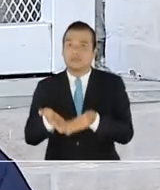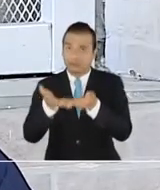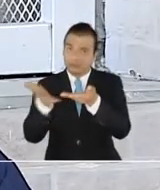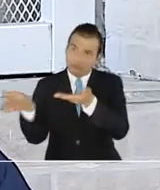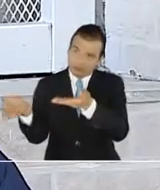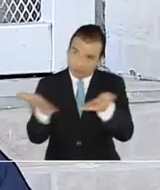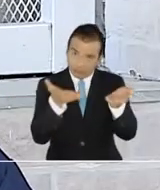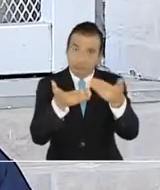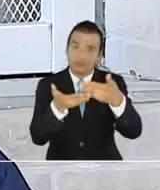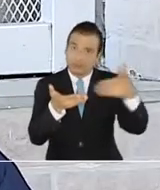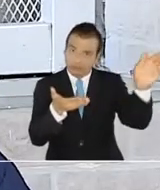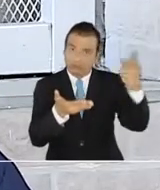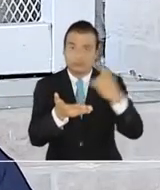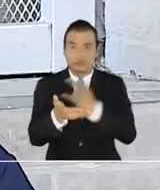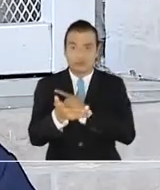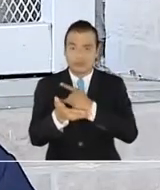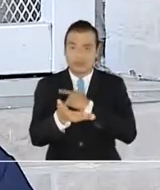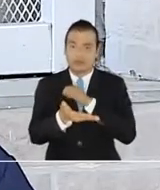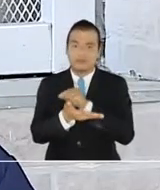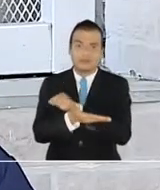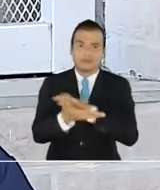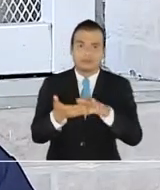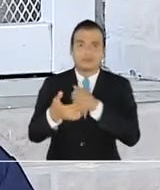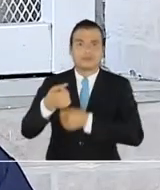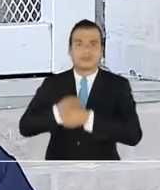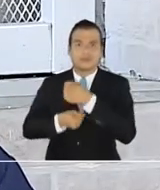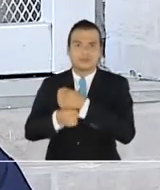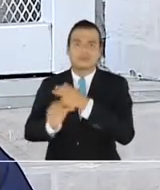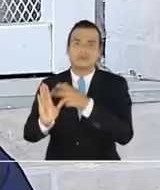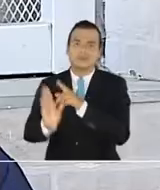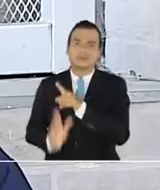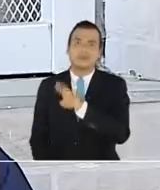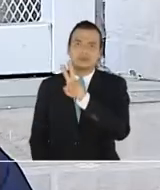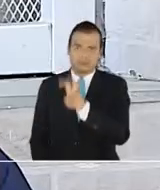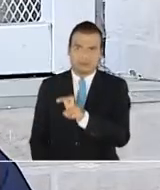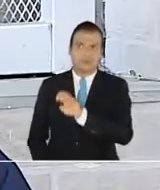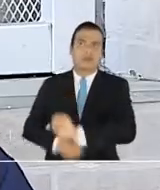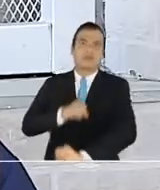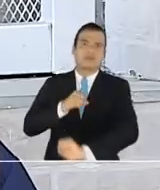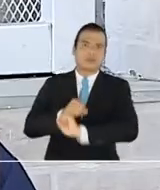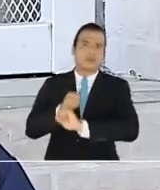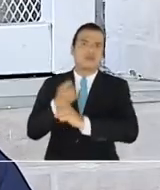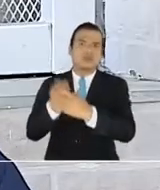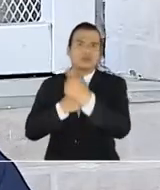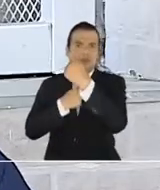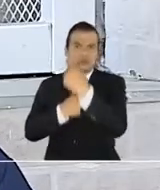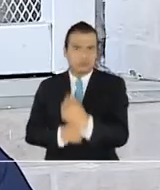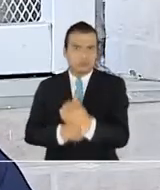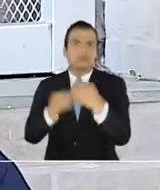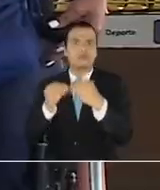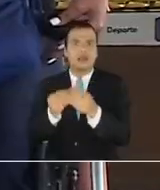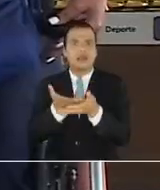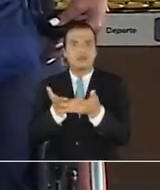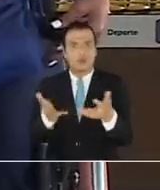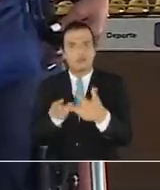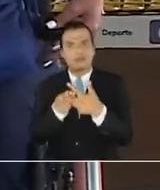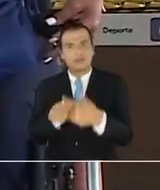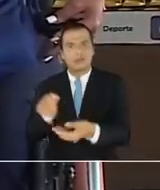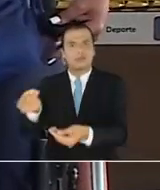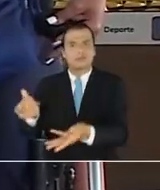apoyo de ellos tanto monetario como en implementación ahora para los paranacionales